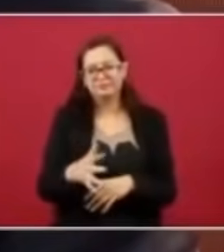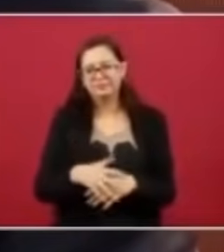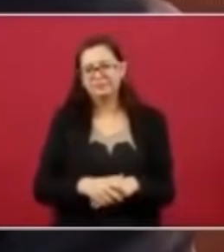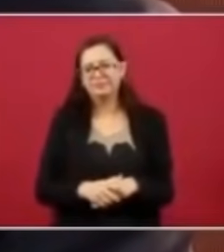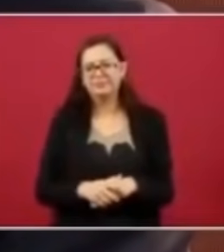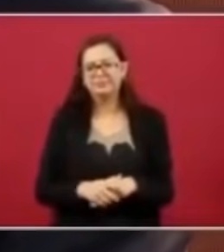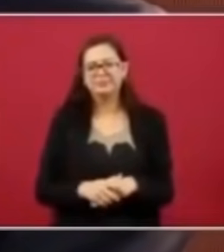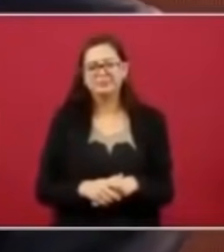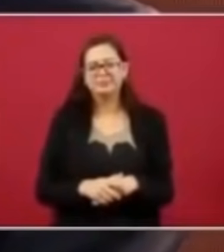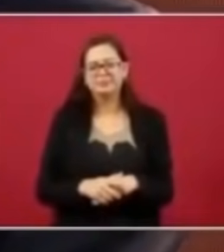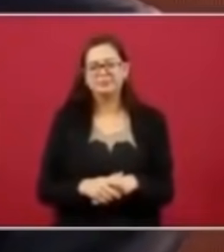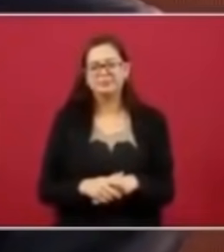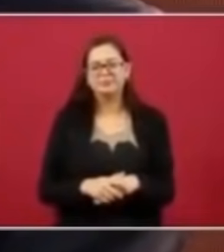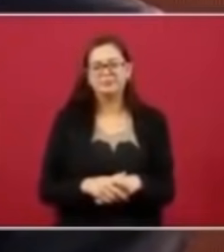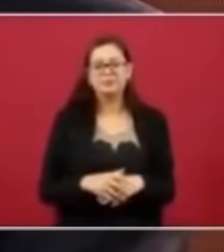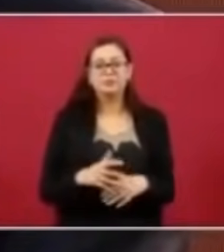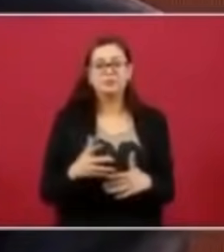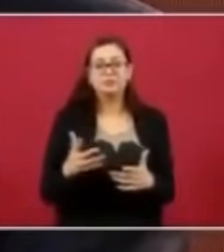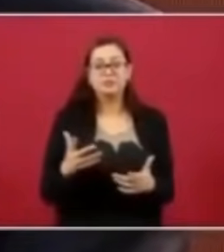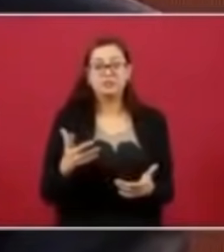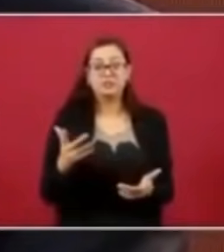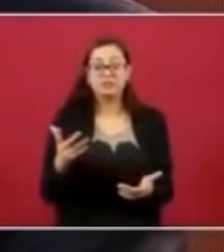no tan